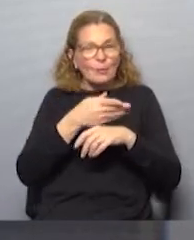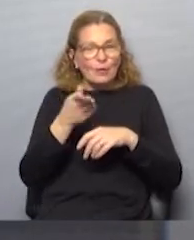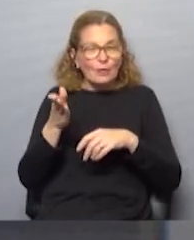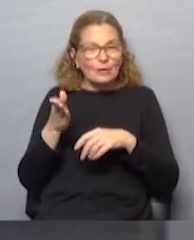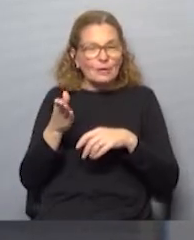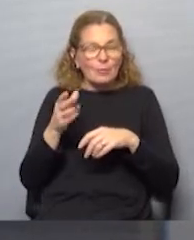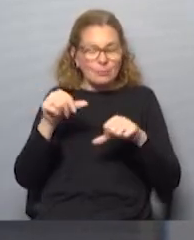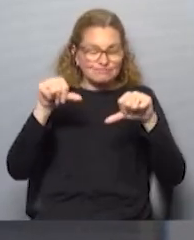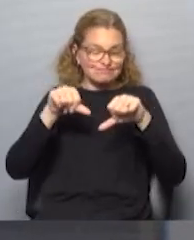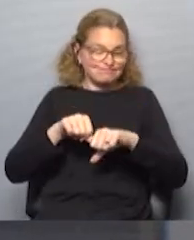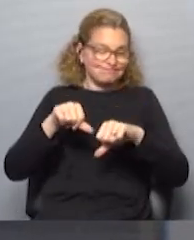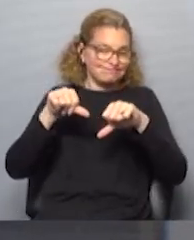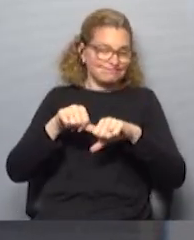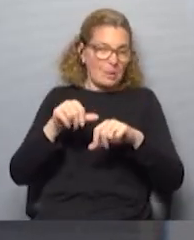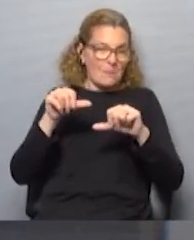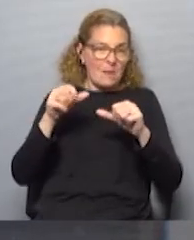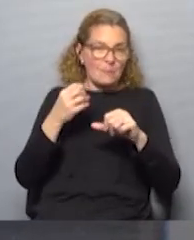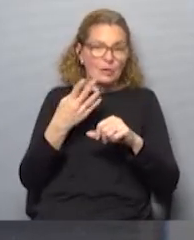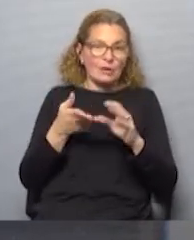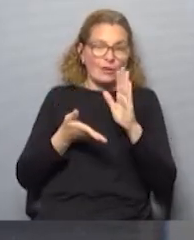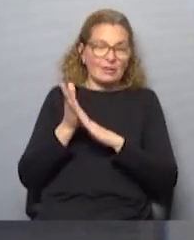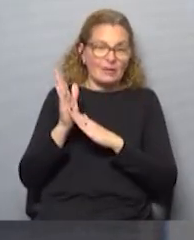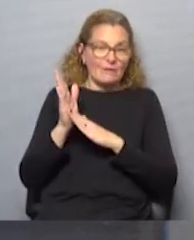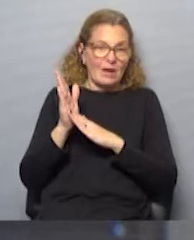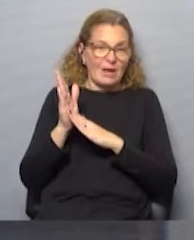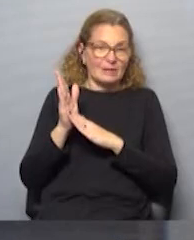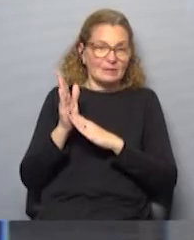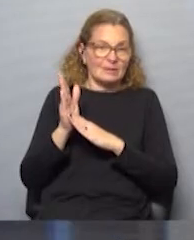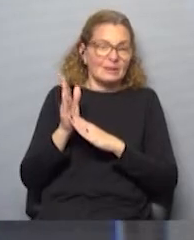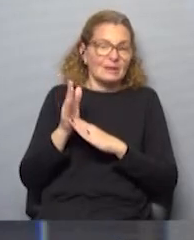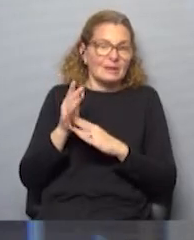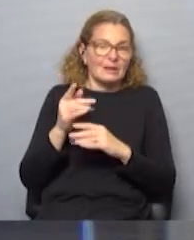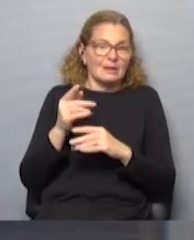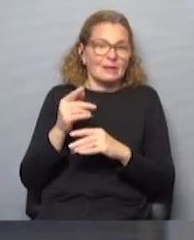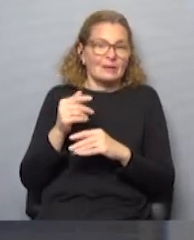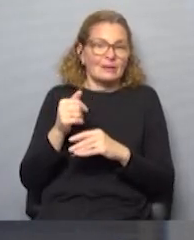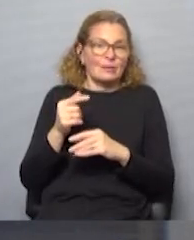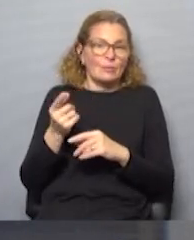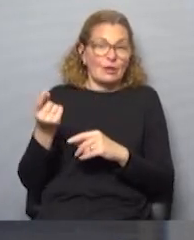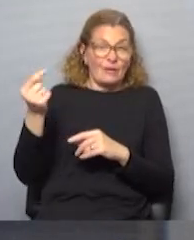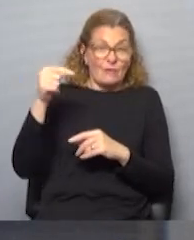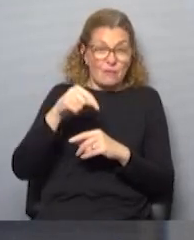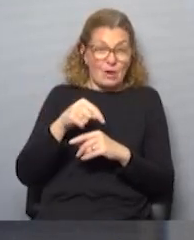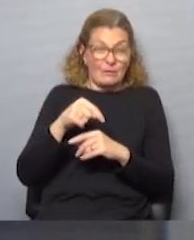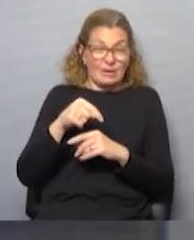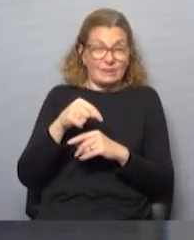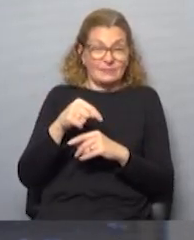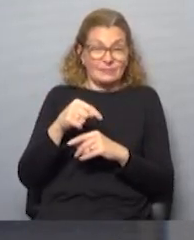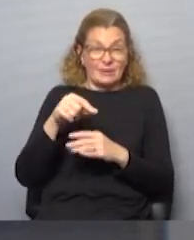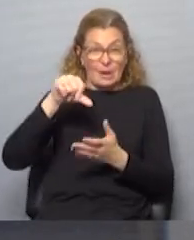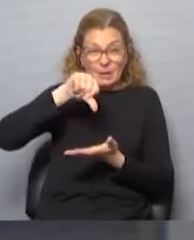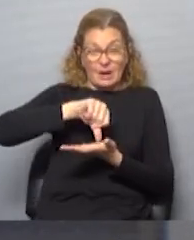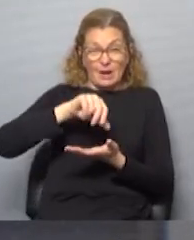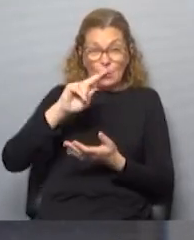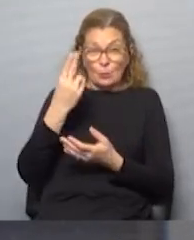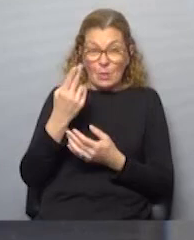competente ruinosa porque los que se van superan con creces los que logran retornar de hecho retornar al país cuando